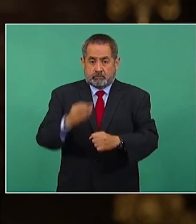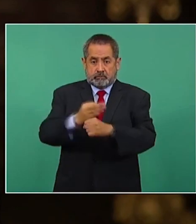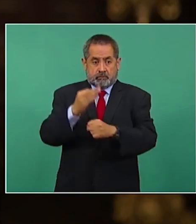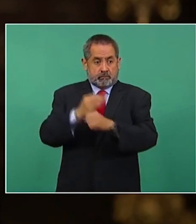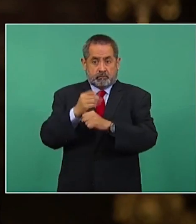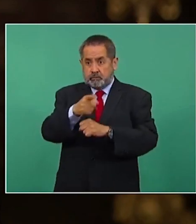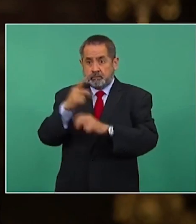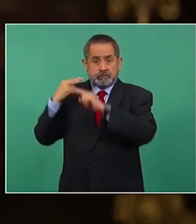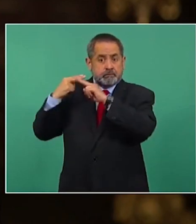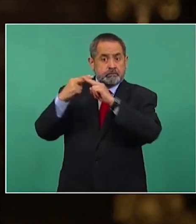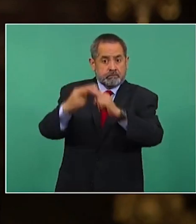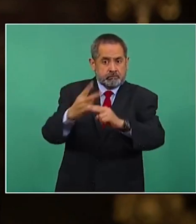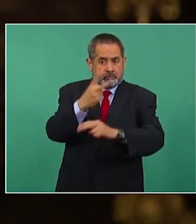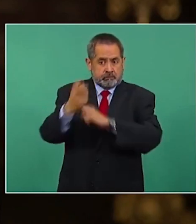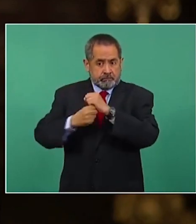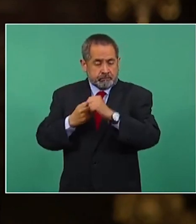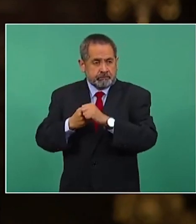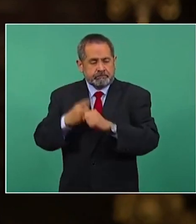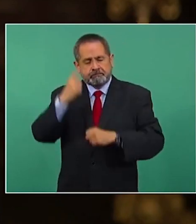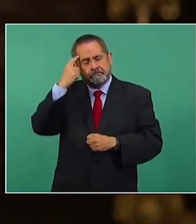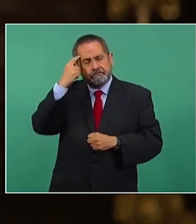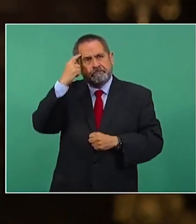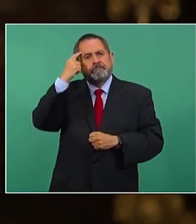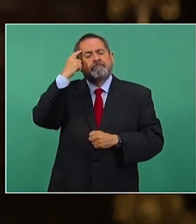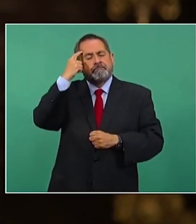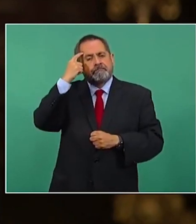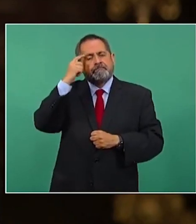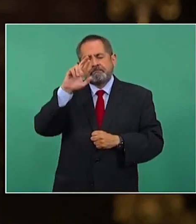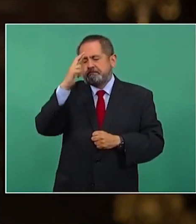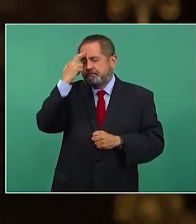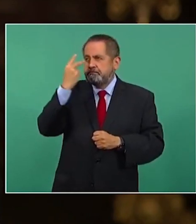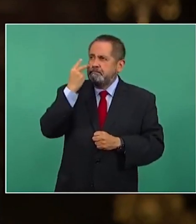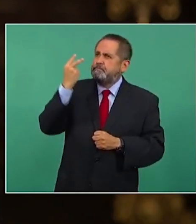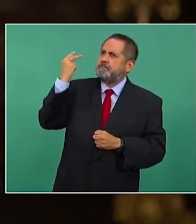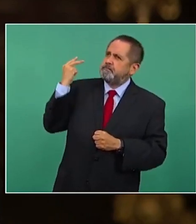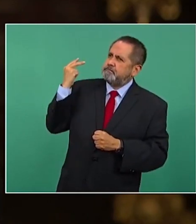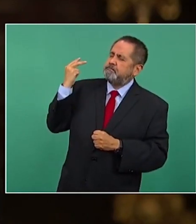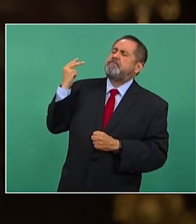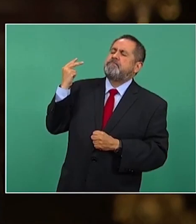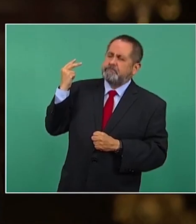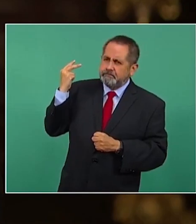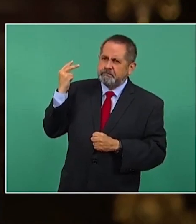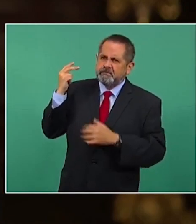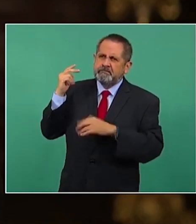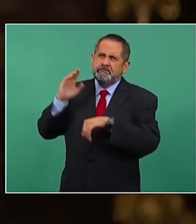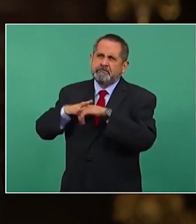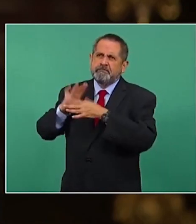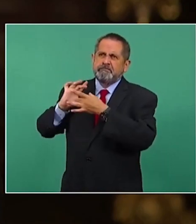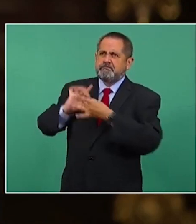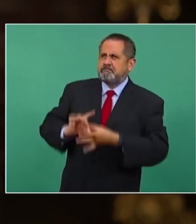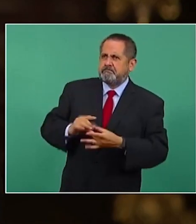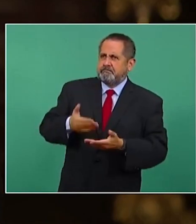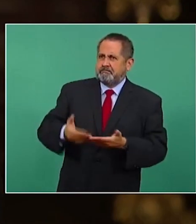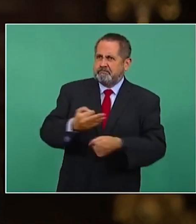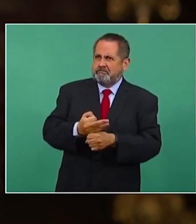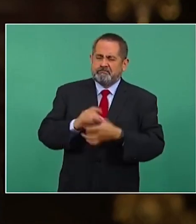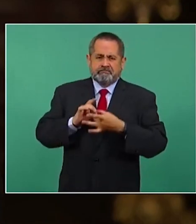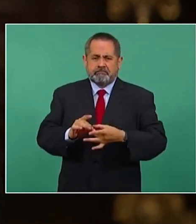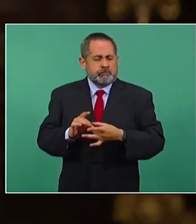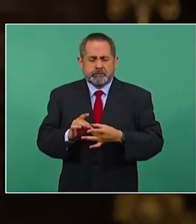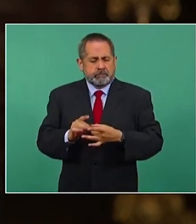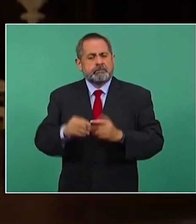leyó y se hizo pública, etcétera. Lo que me queda un poco oscuro es cuando el Papa